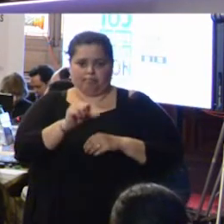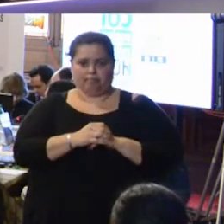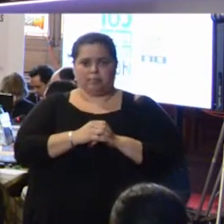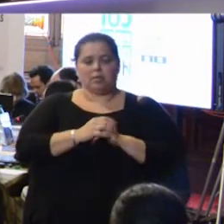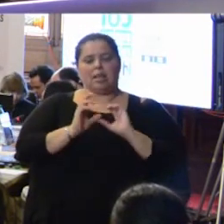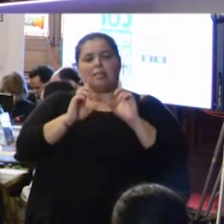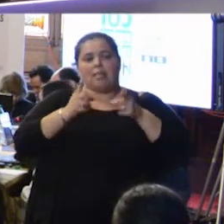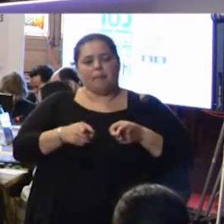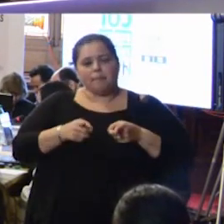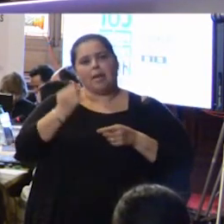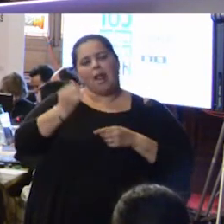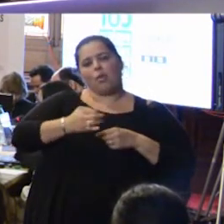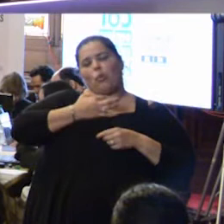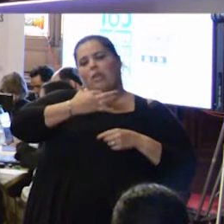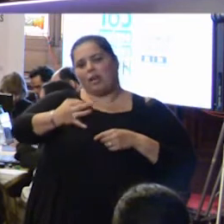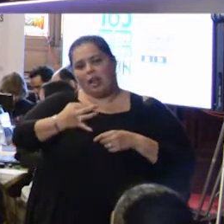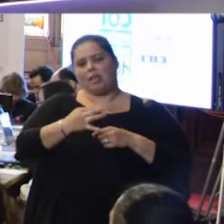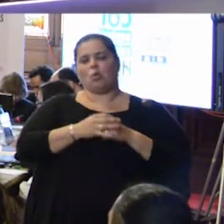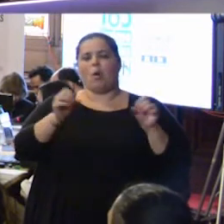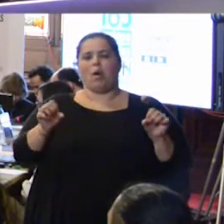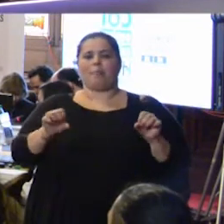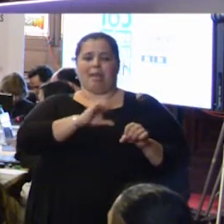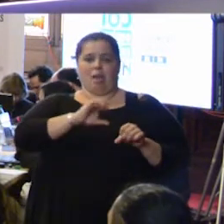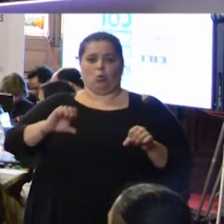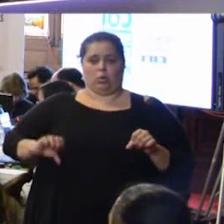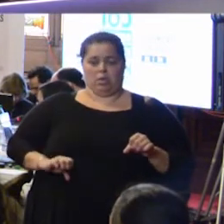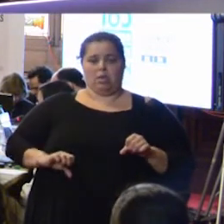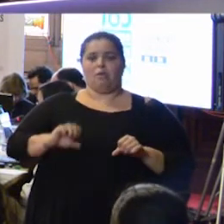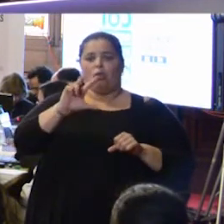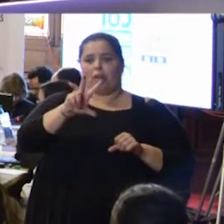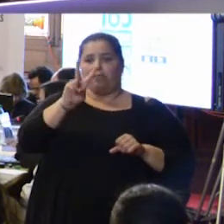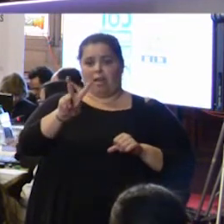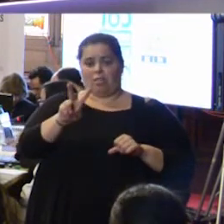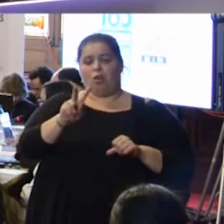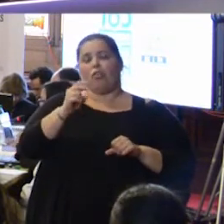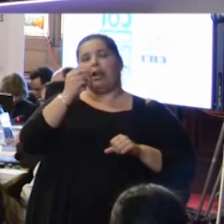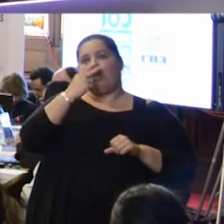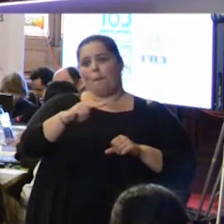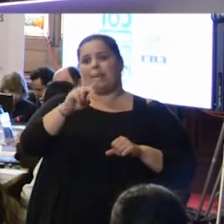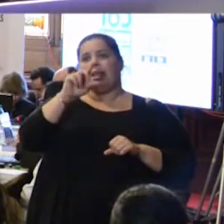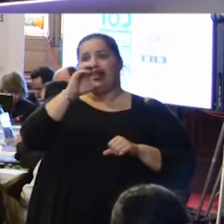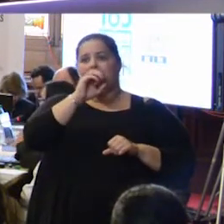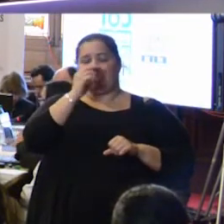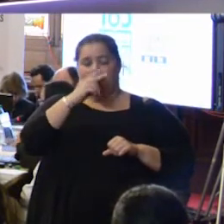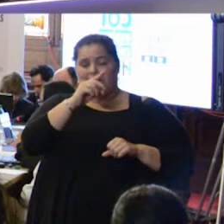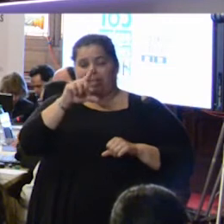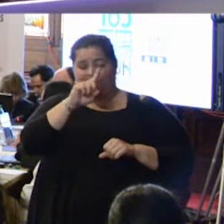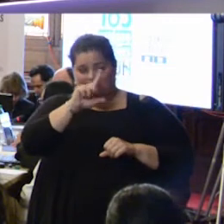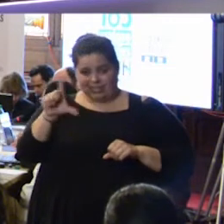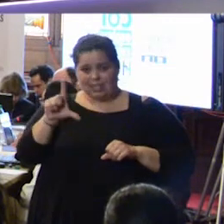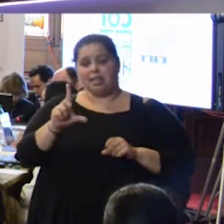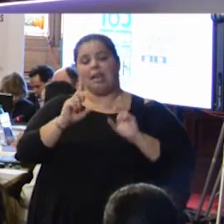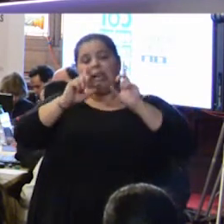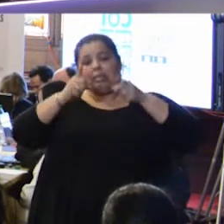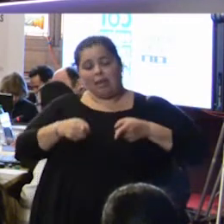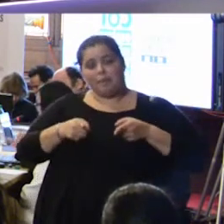decreto ejecutivo 32 del 28 de marzo de 2017, que le reconoce la personería jurídica a las organizaciones de